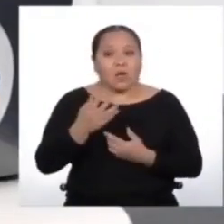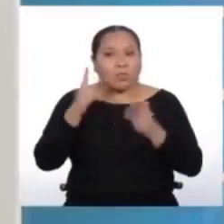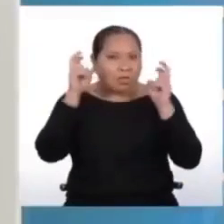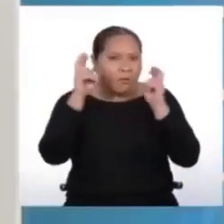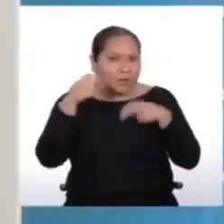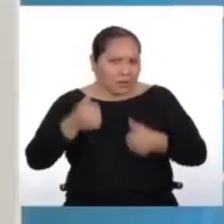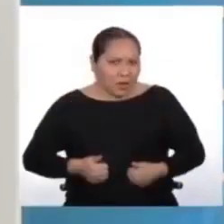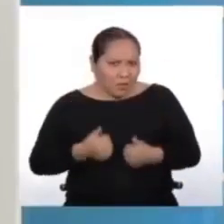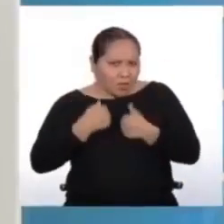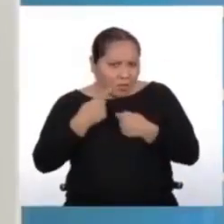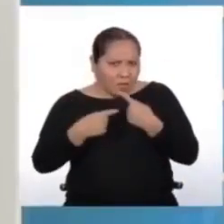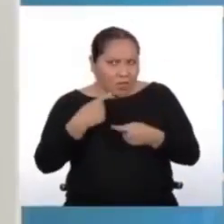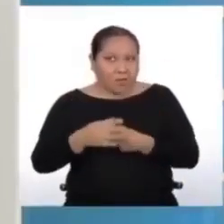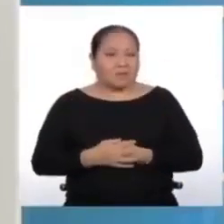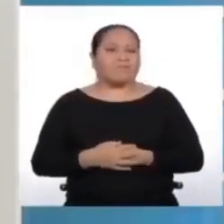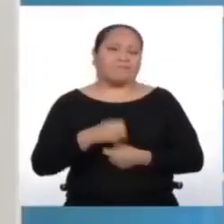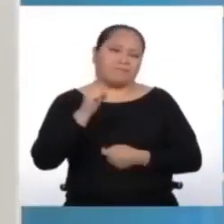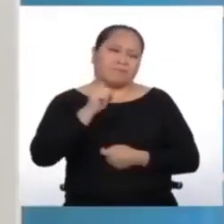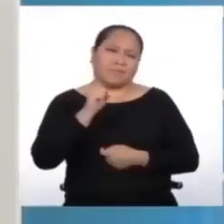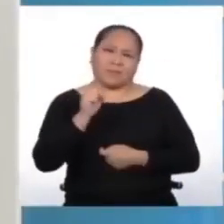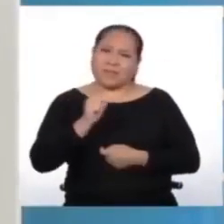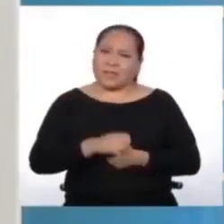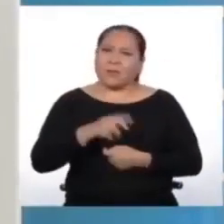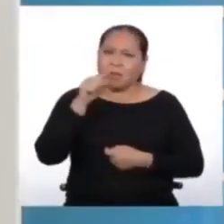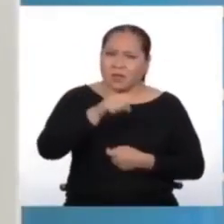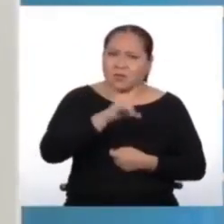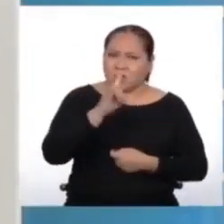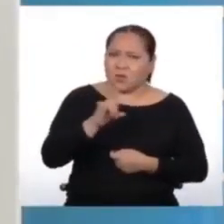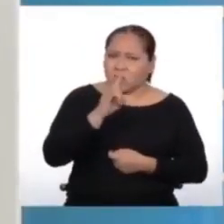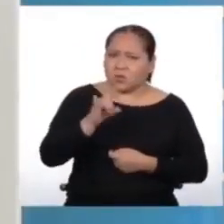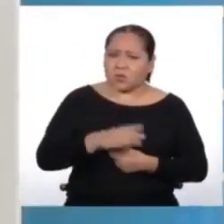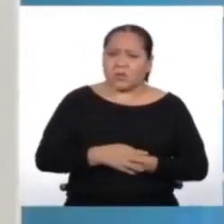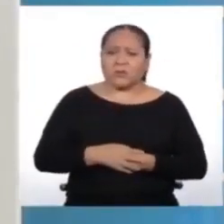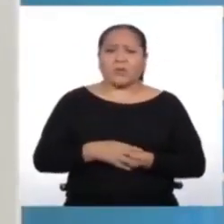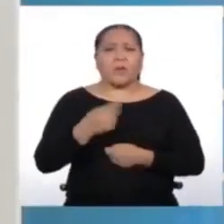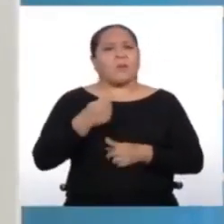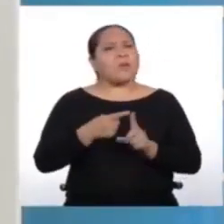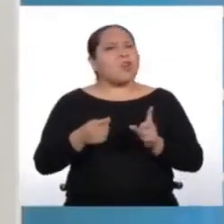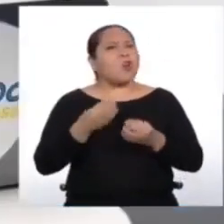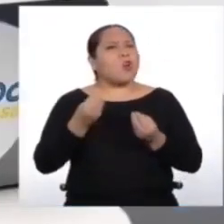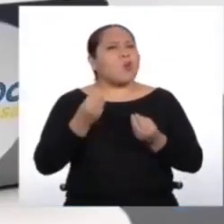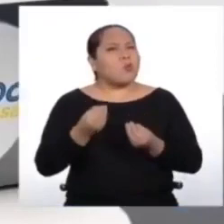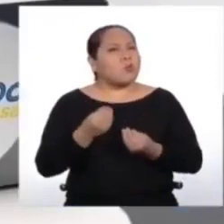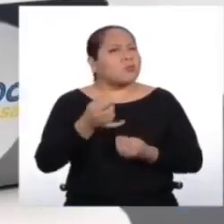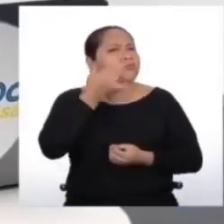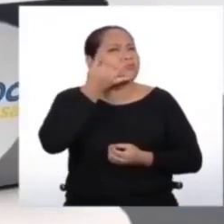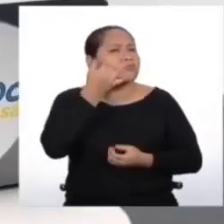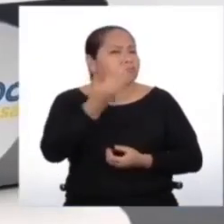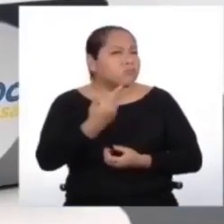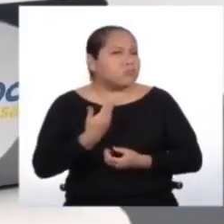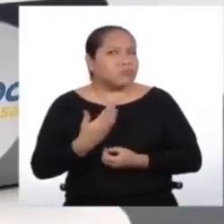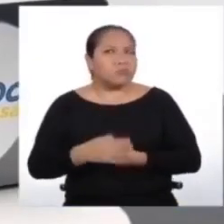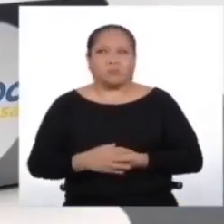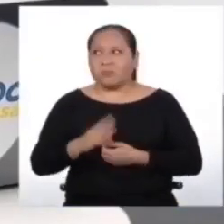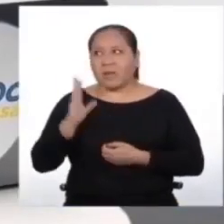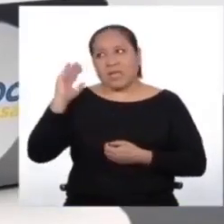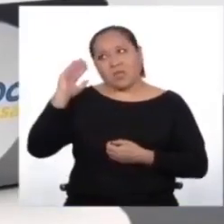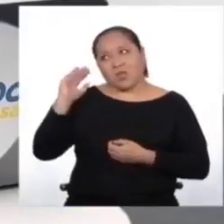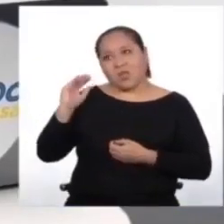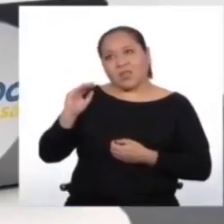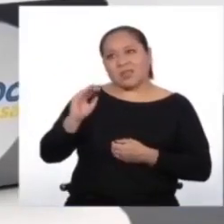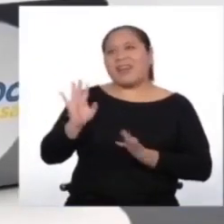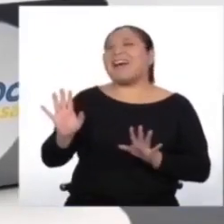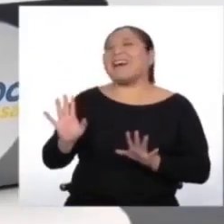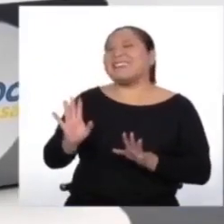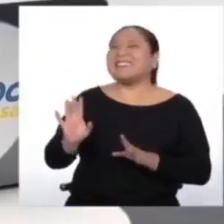real. Para eso existen, que nadie te diga lo contrario. Pero cuéntame, ¿cómo así te animaste a llamar? Para saludar.